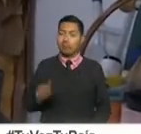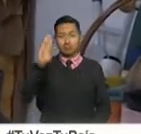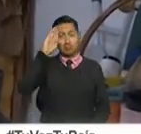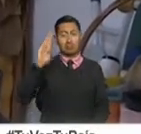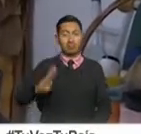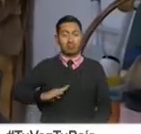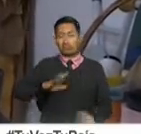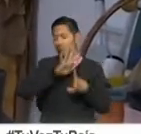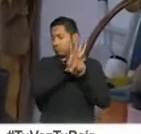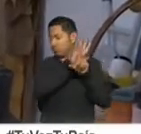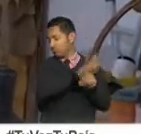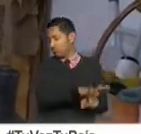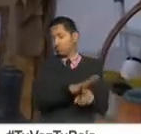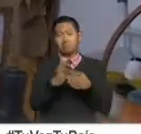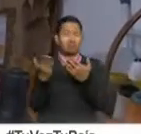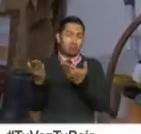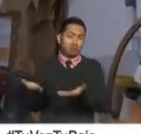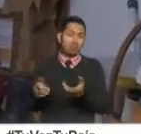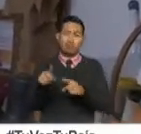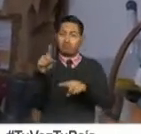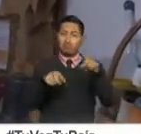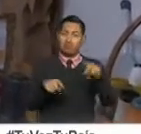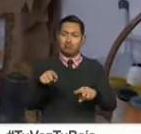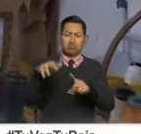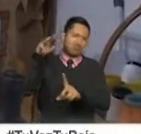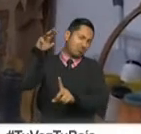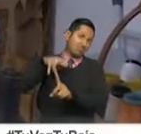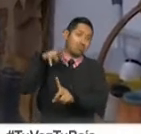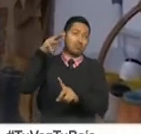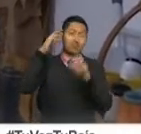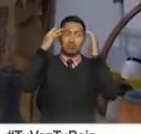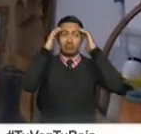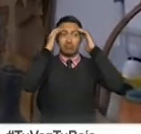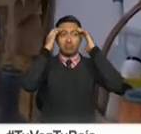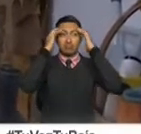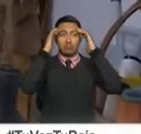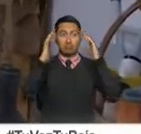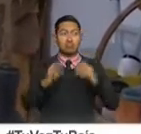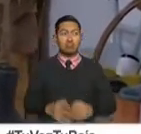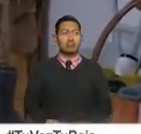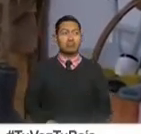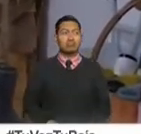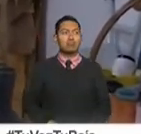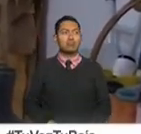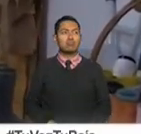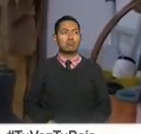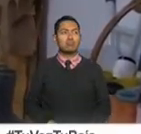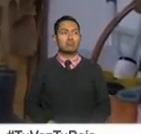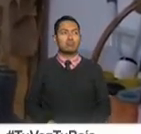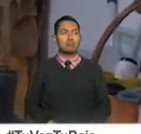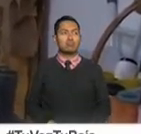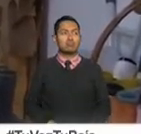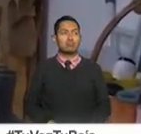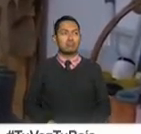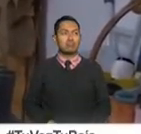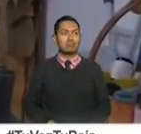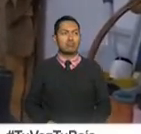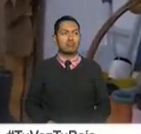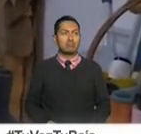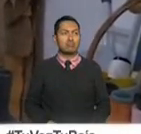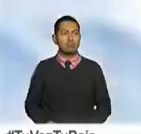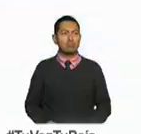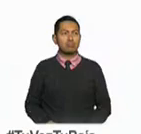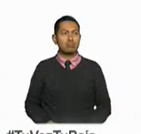ataques a los cultos de Candomblé o Umbanda han aumentado de forma preocupante. Ah, lá, lá vai a macumbeira. Isso, pode